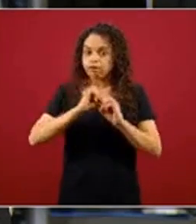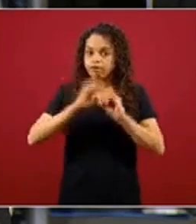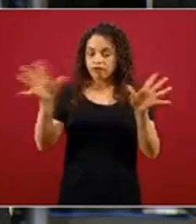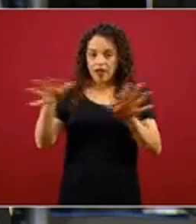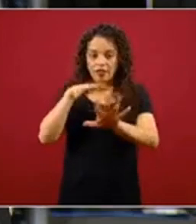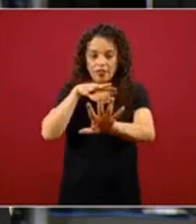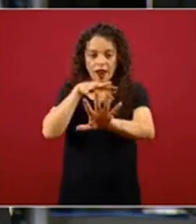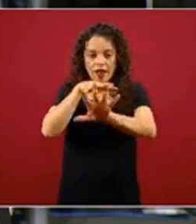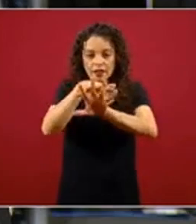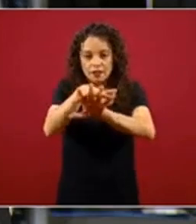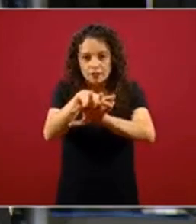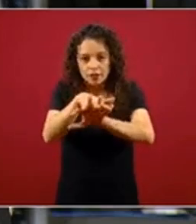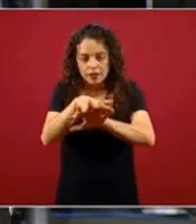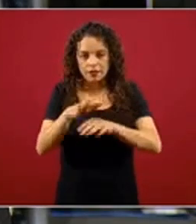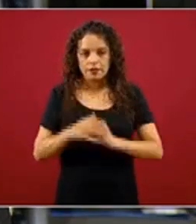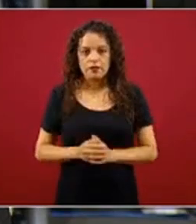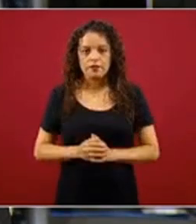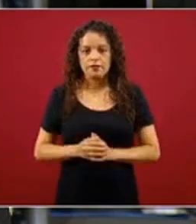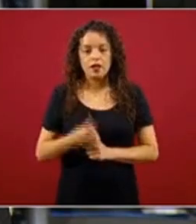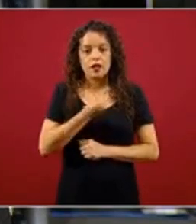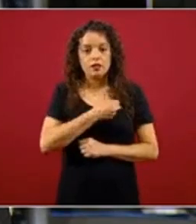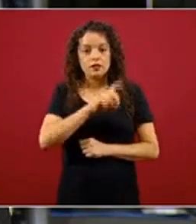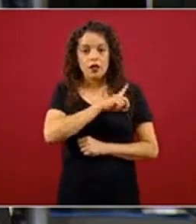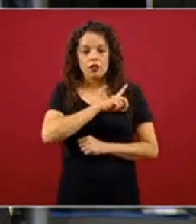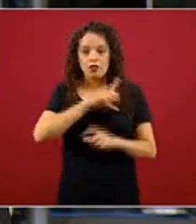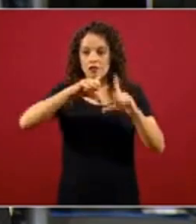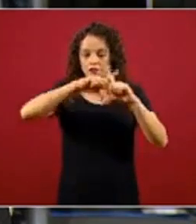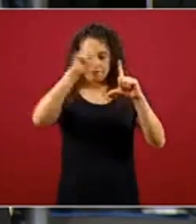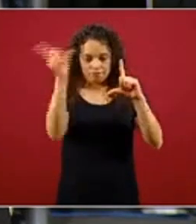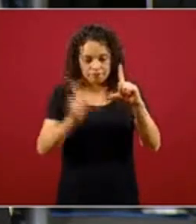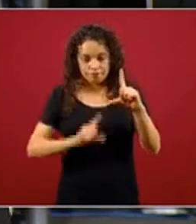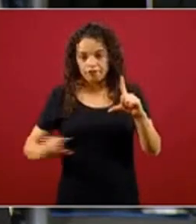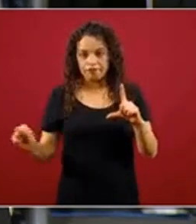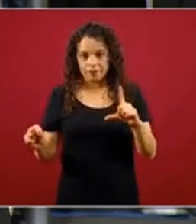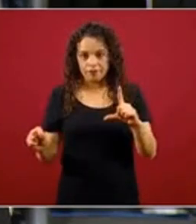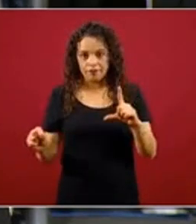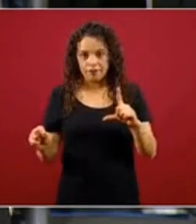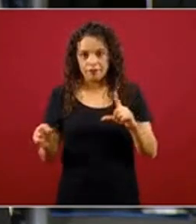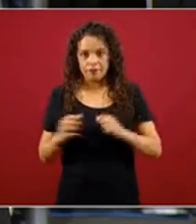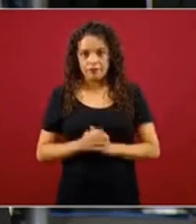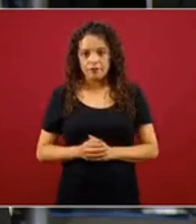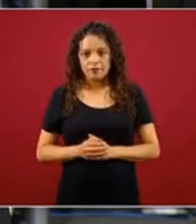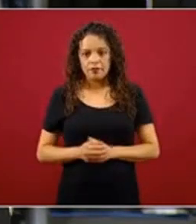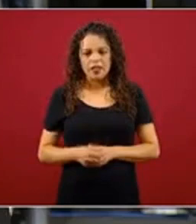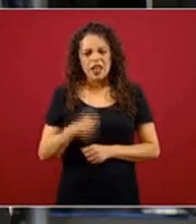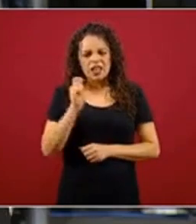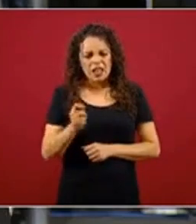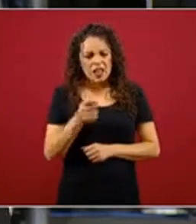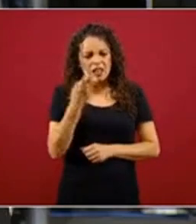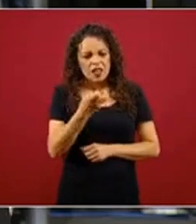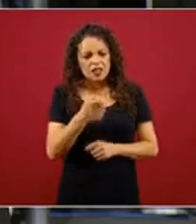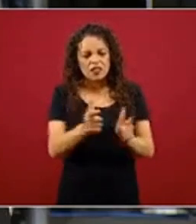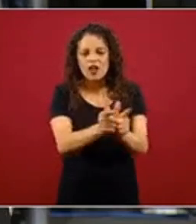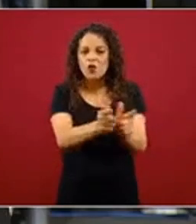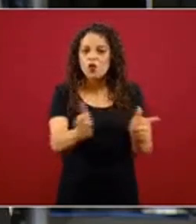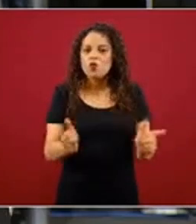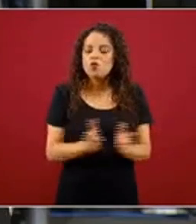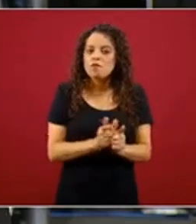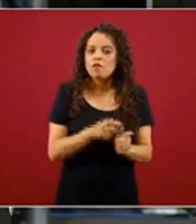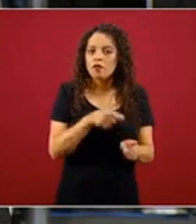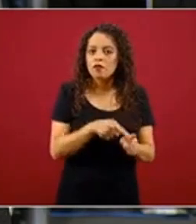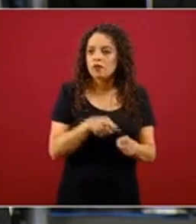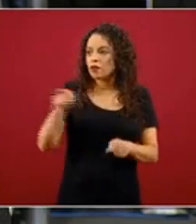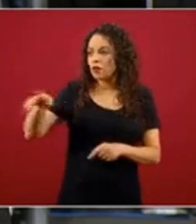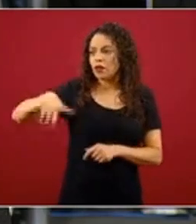República, en aras de las buenas prácticas, ¿quiénes son estos grupos? Lo comentó hace 2 semanas que